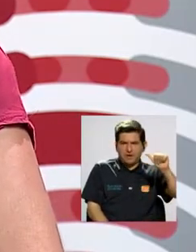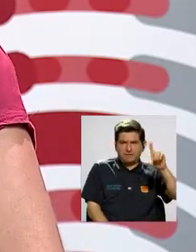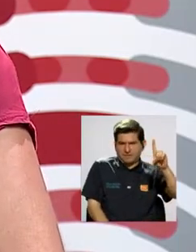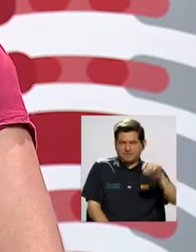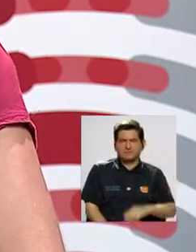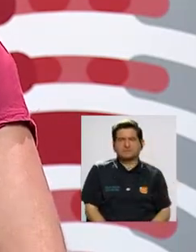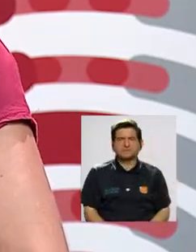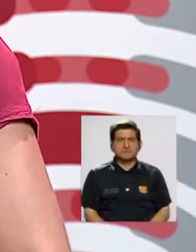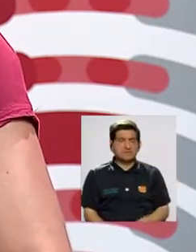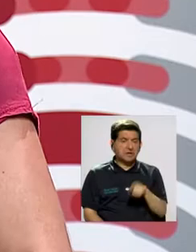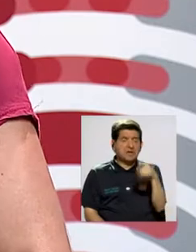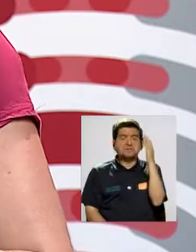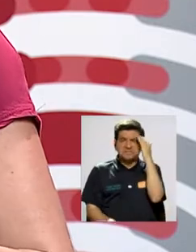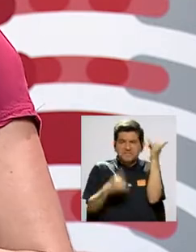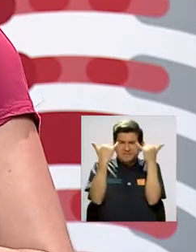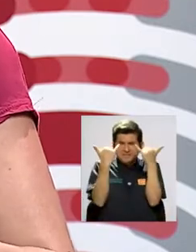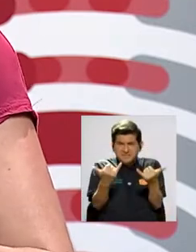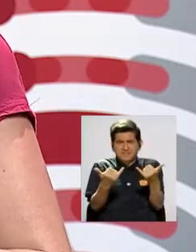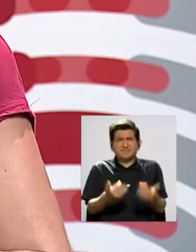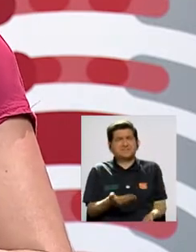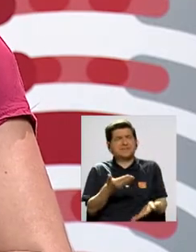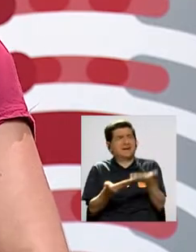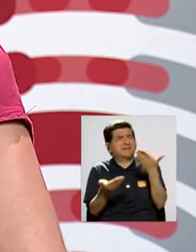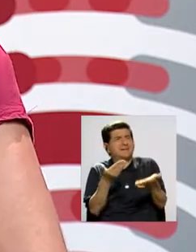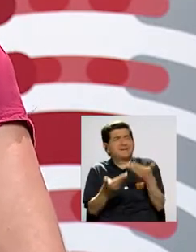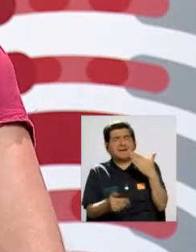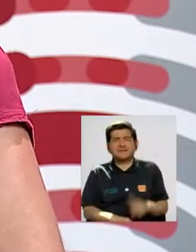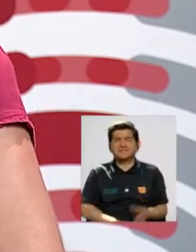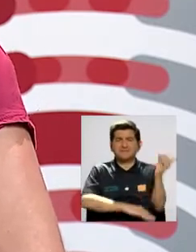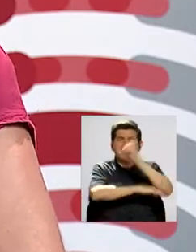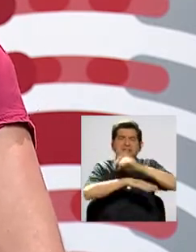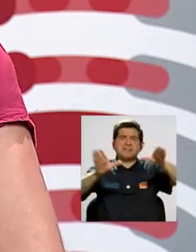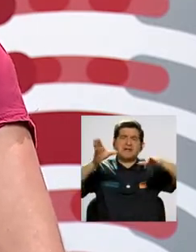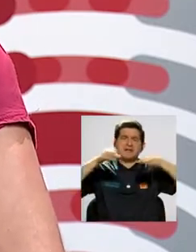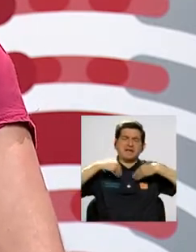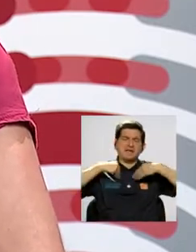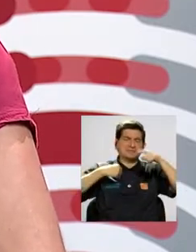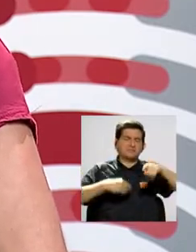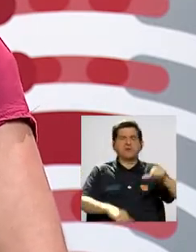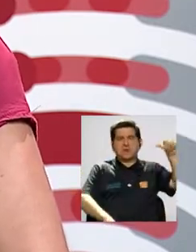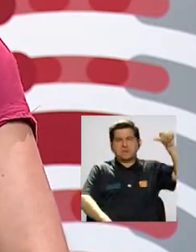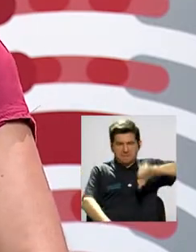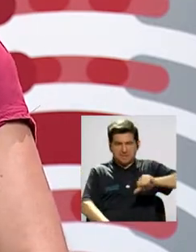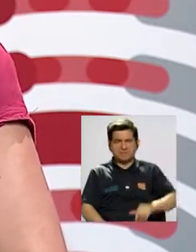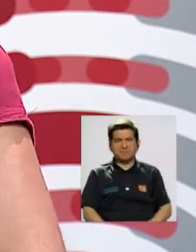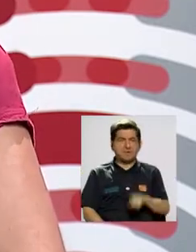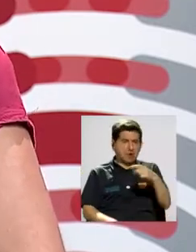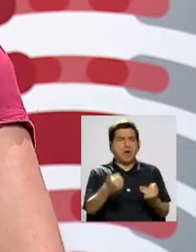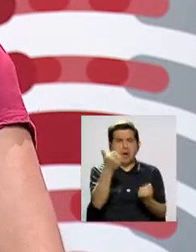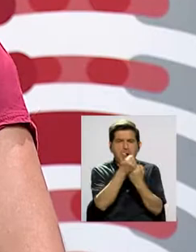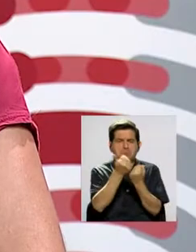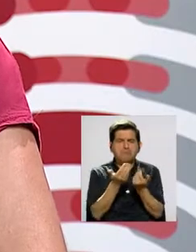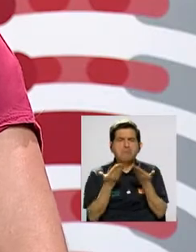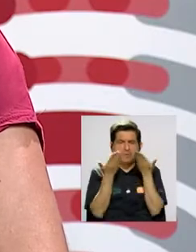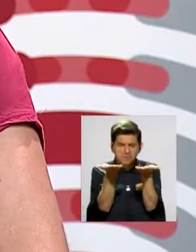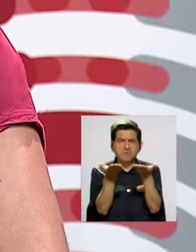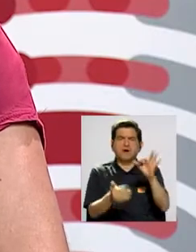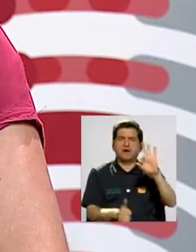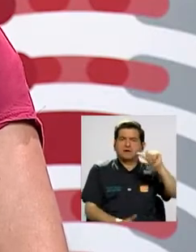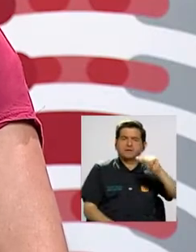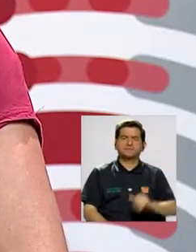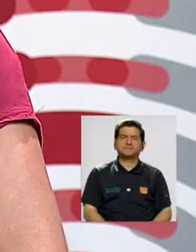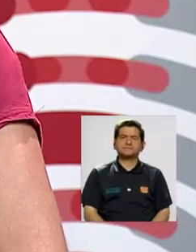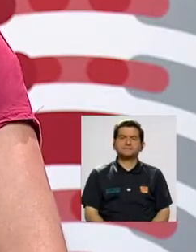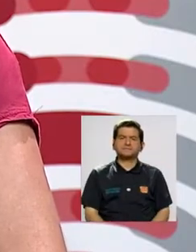Santi, que se sabía prácticamente desde el día que reconoció su pérdida que iba a apoyar a este candidato, y